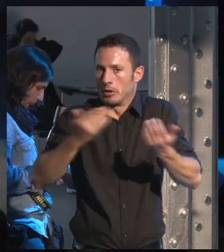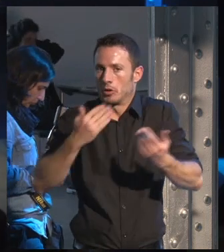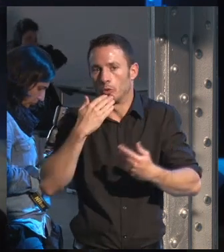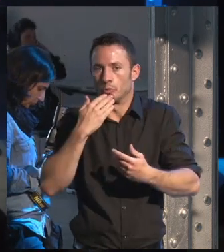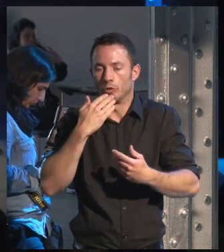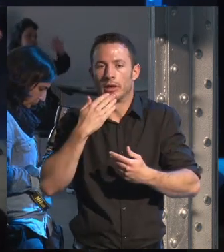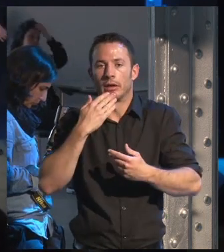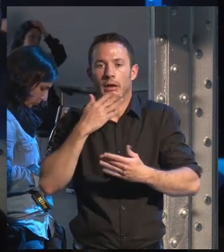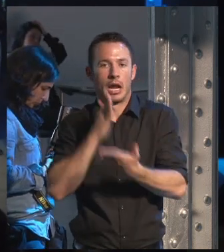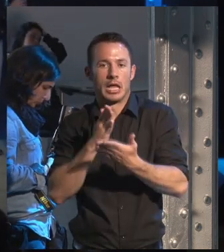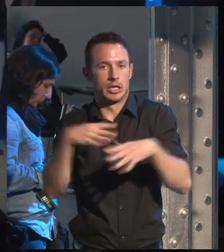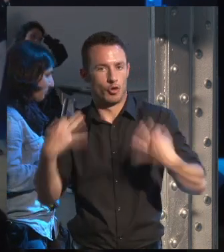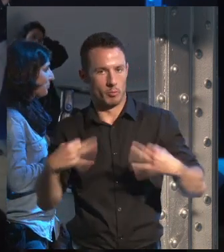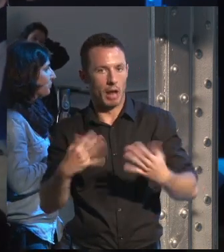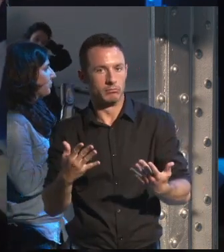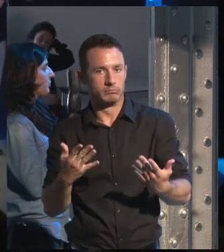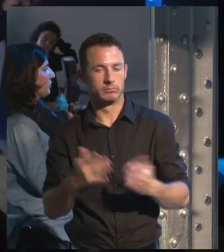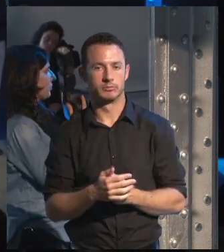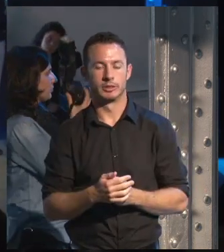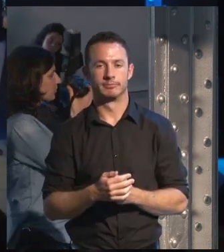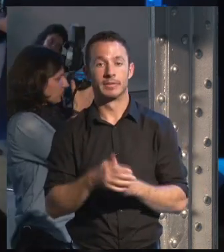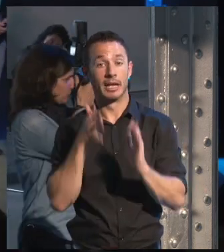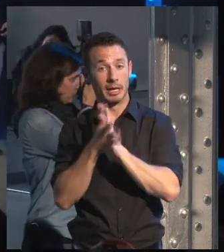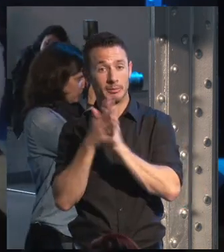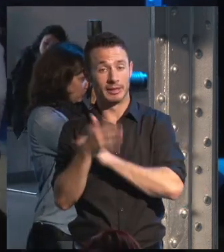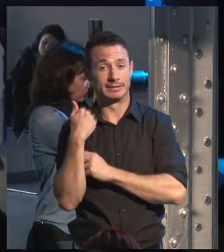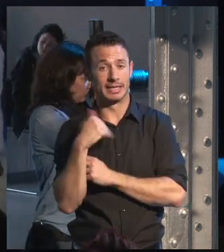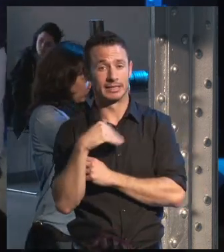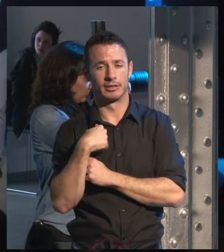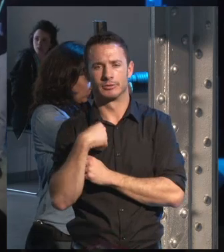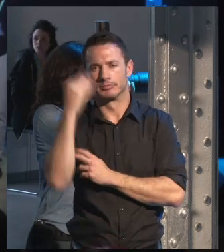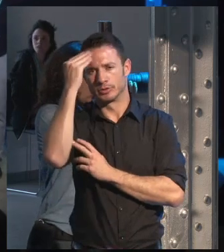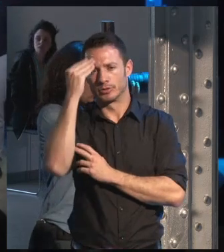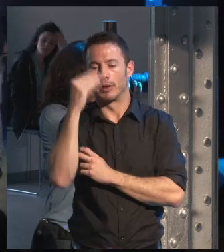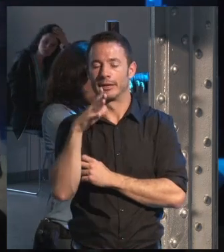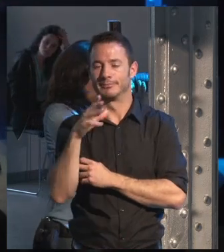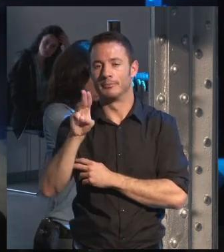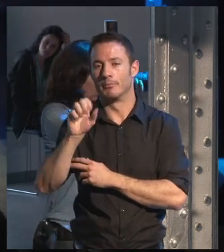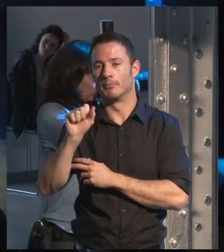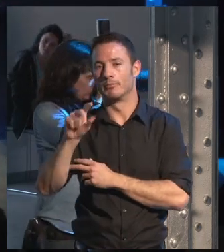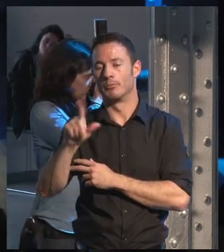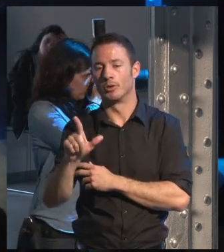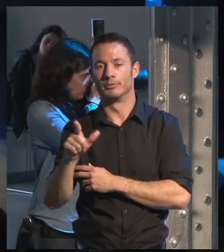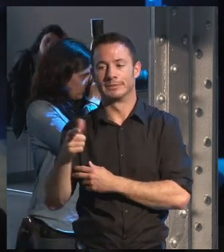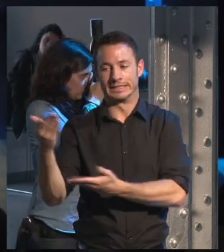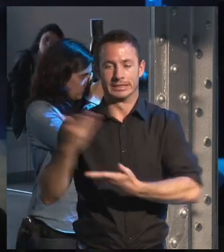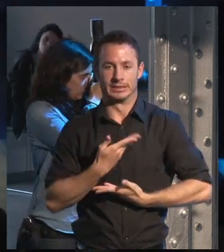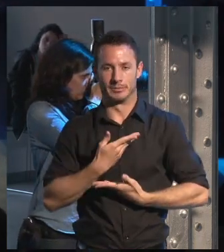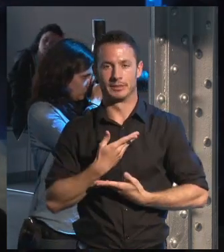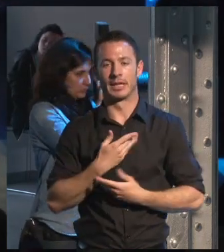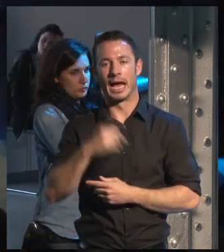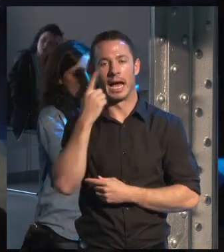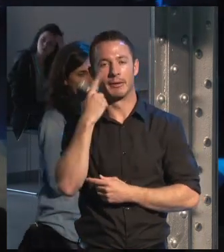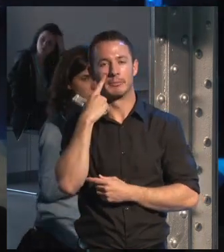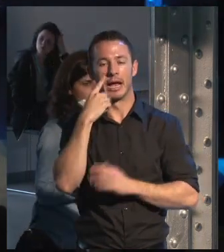absolutamente normal. Dicho lo cual, yo creo que lo mejor que podemos hacer es que, Paul, me eches una mano y arranques ciertas...